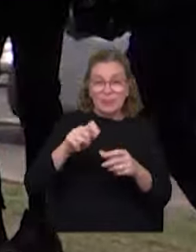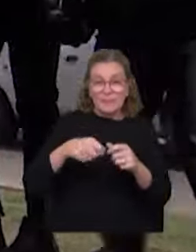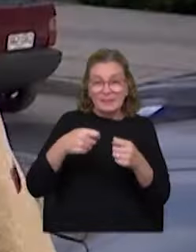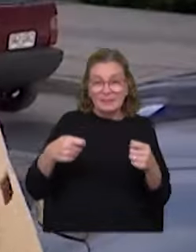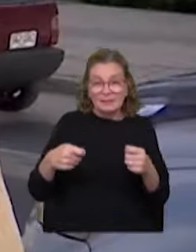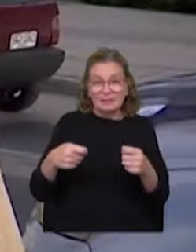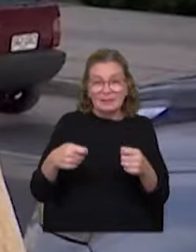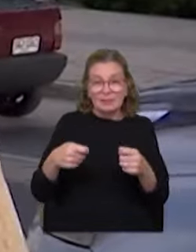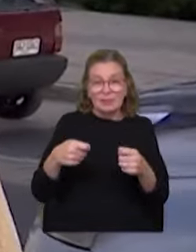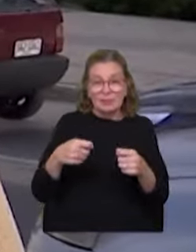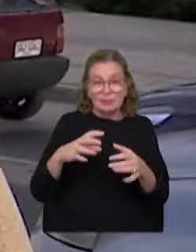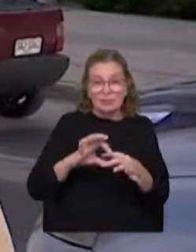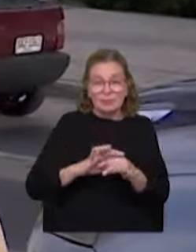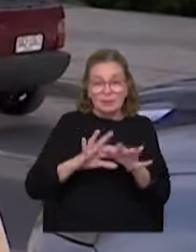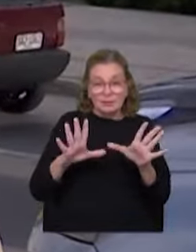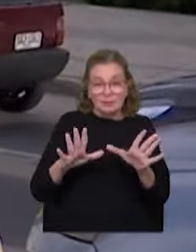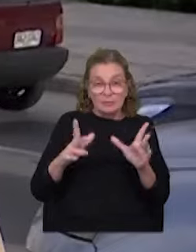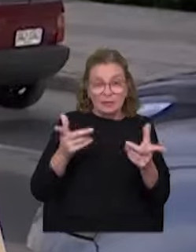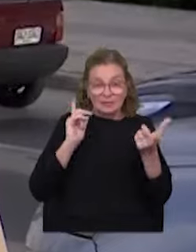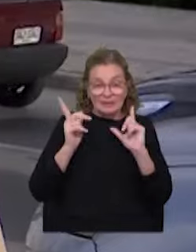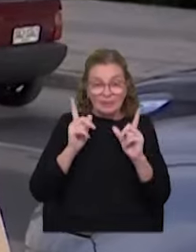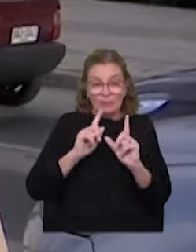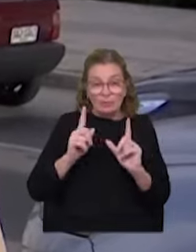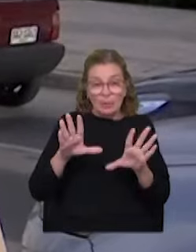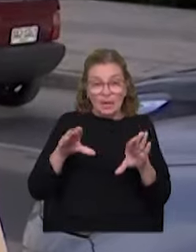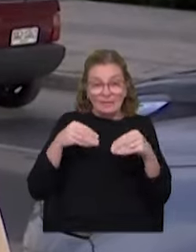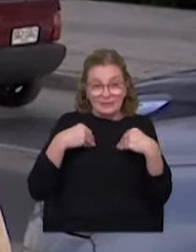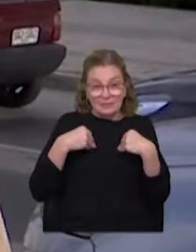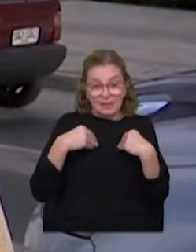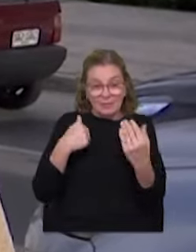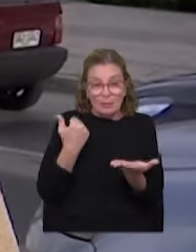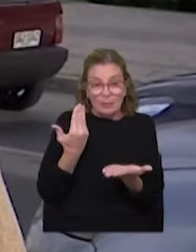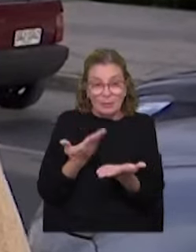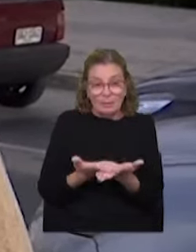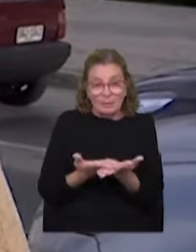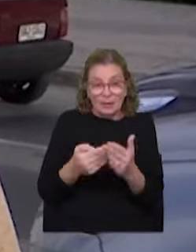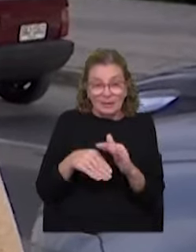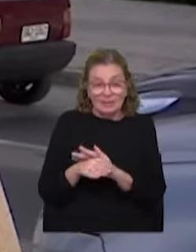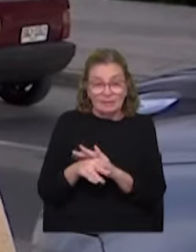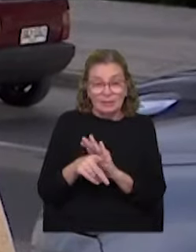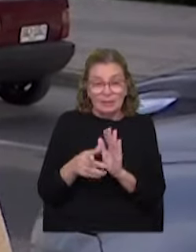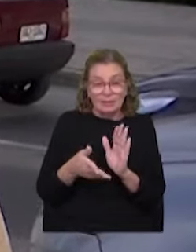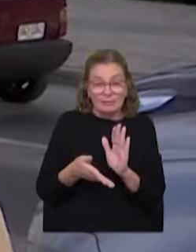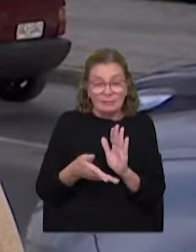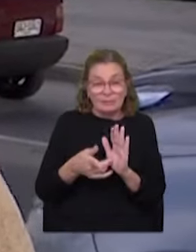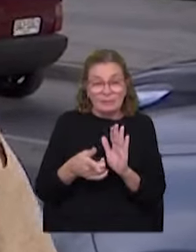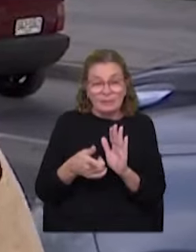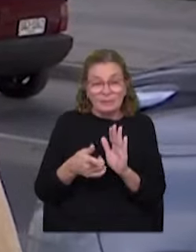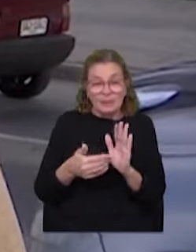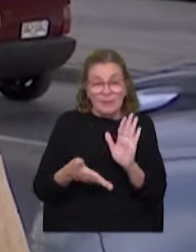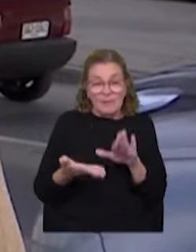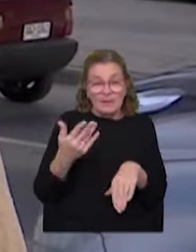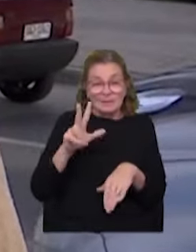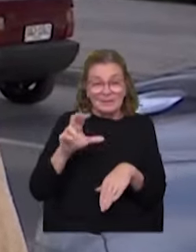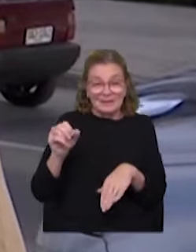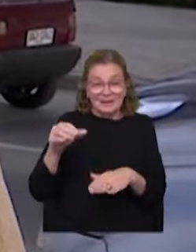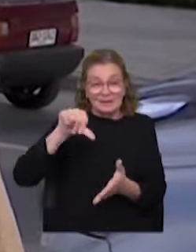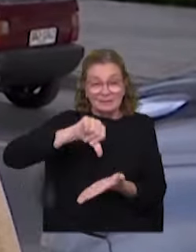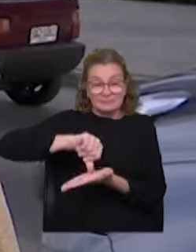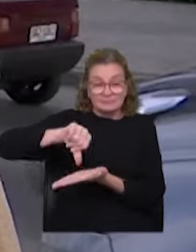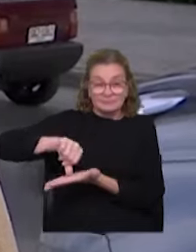mecanismo democrático que celebramos pero que no estamos de acuerdo con su con su contenido Es que salimos en más de 30 puntos de todo el